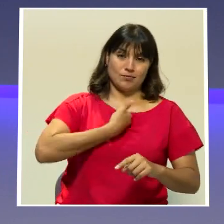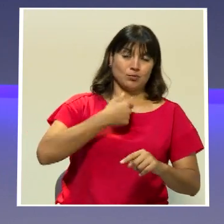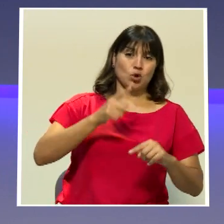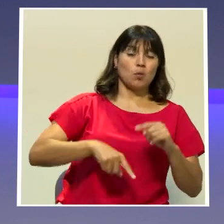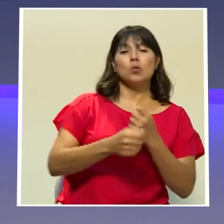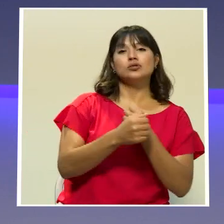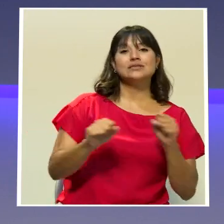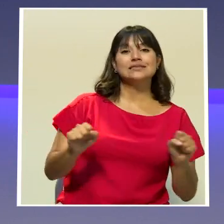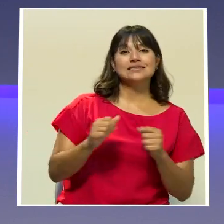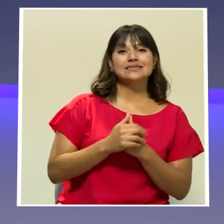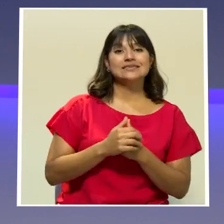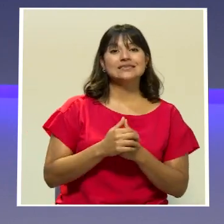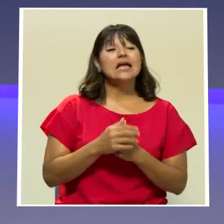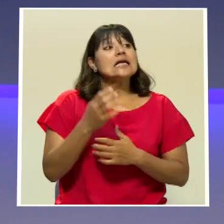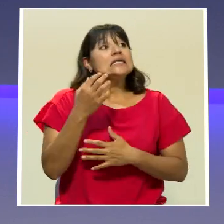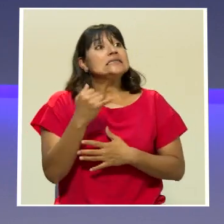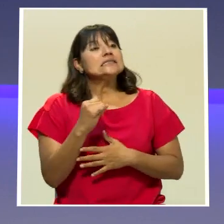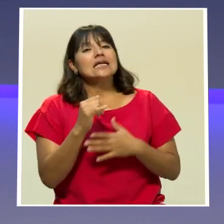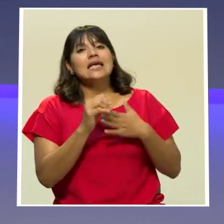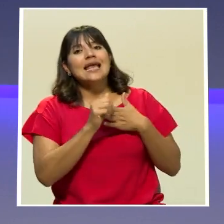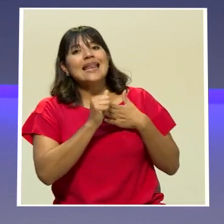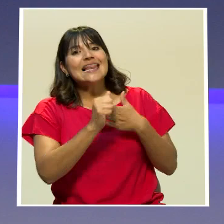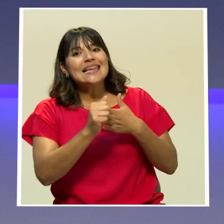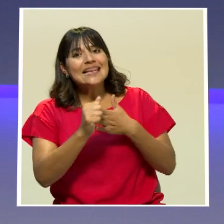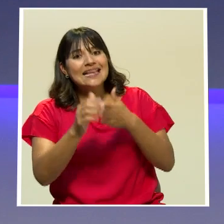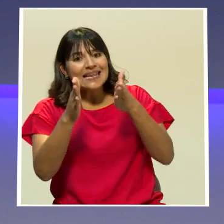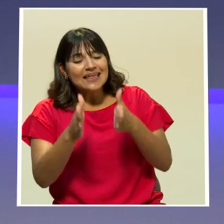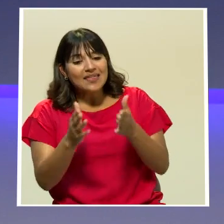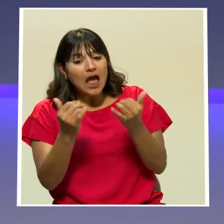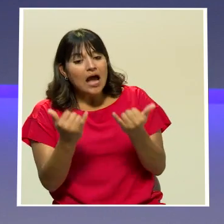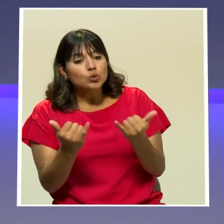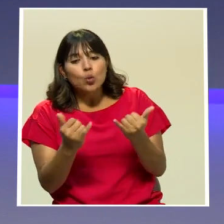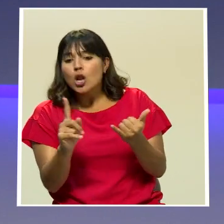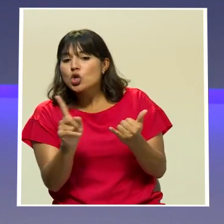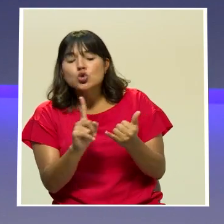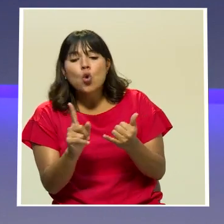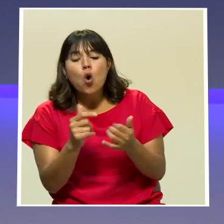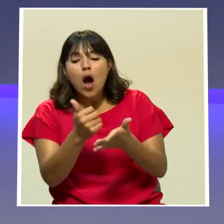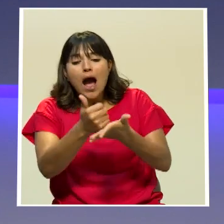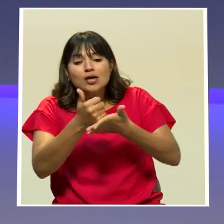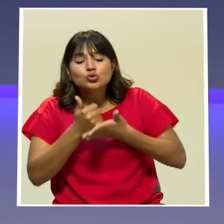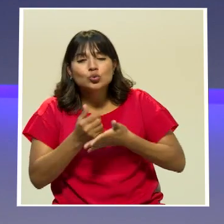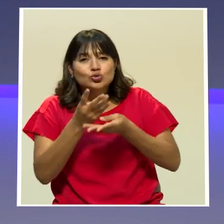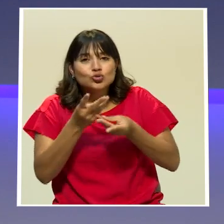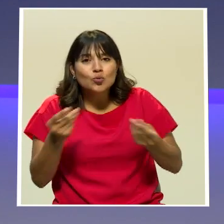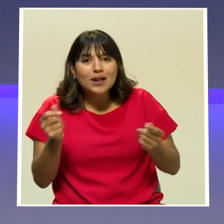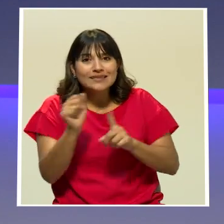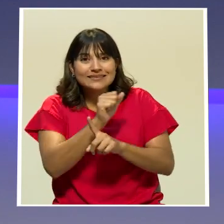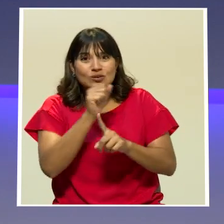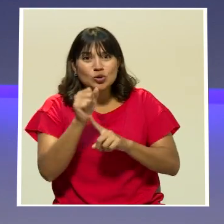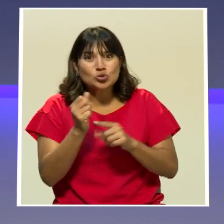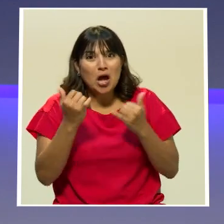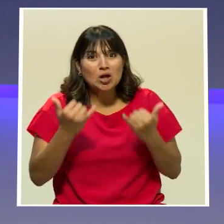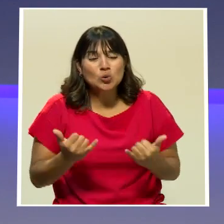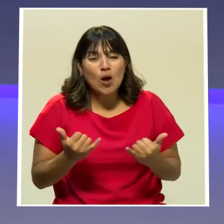ayudan hoy a salvar esta circunstancia por la que andamos,